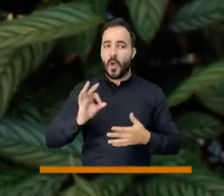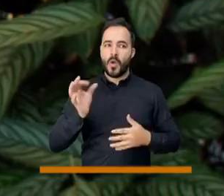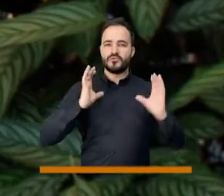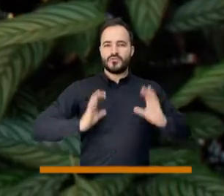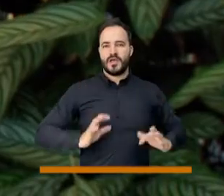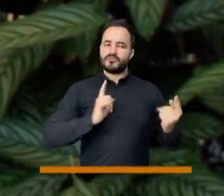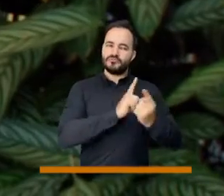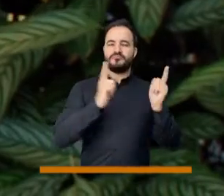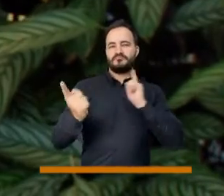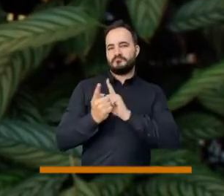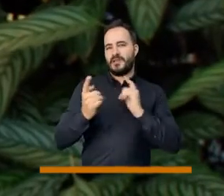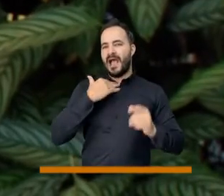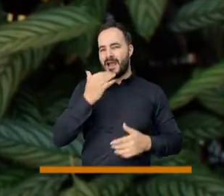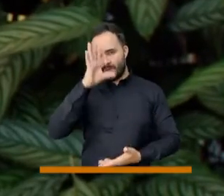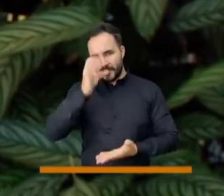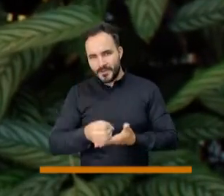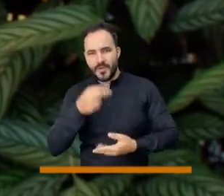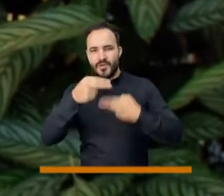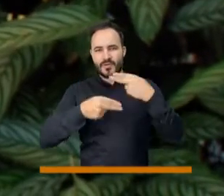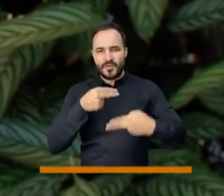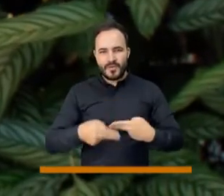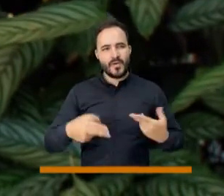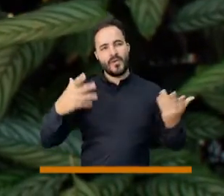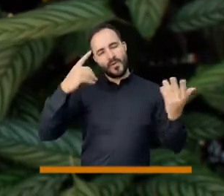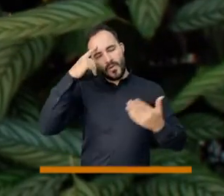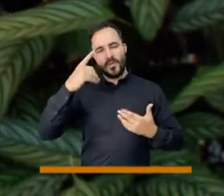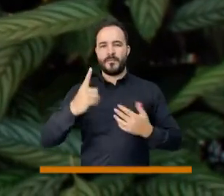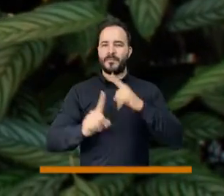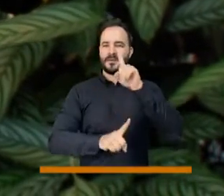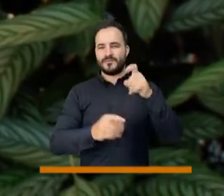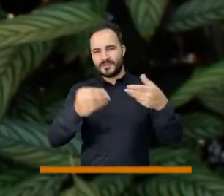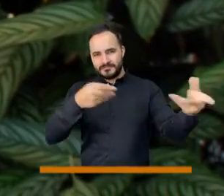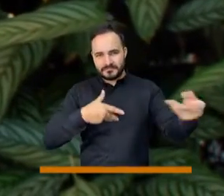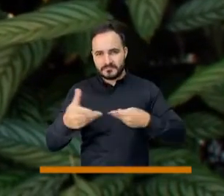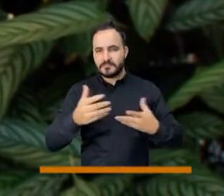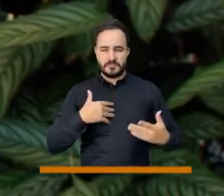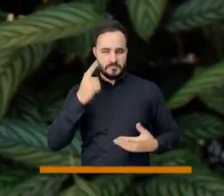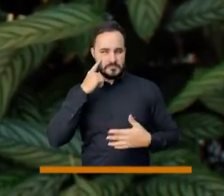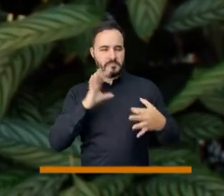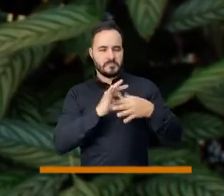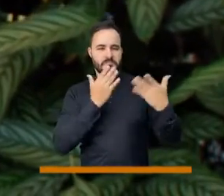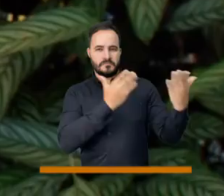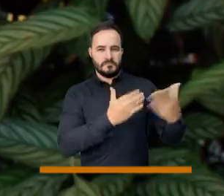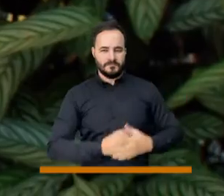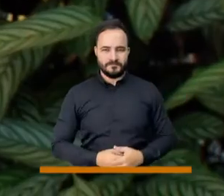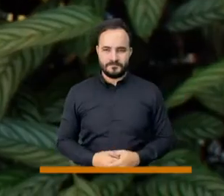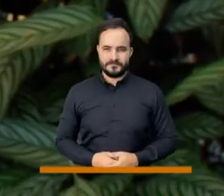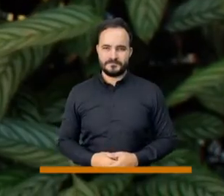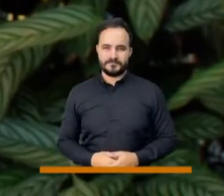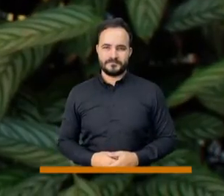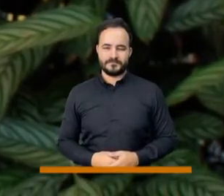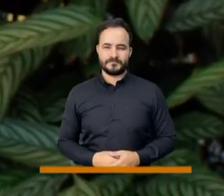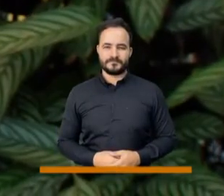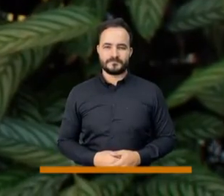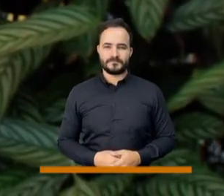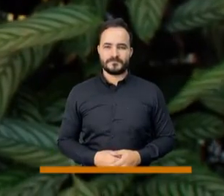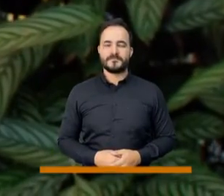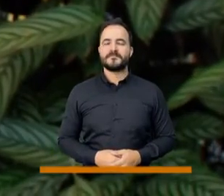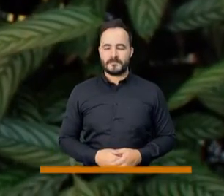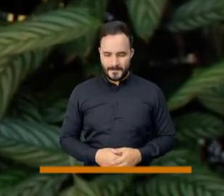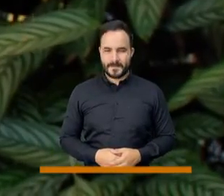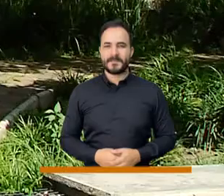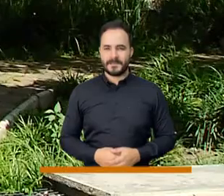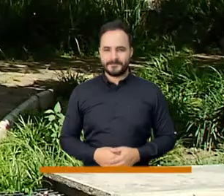televidentes, atendiendo todas las inquietudes y comentarios que llegan además por nuestras redes sociales, donde ustedes también tienen un espacio.